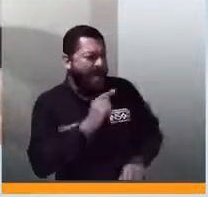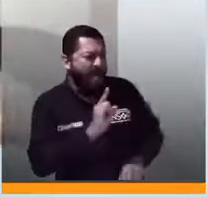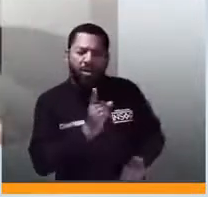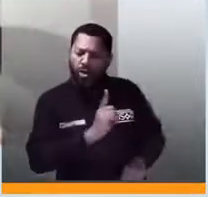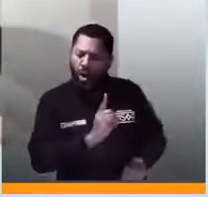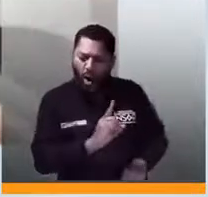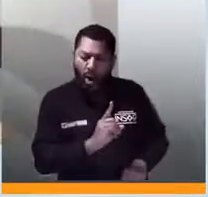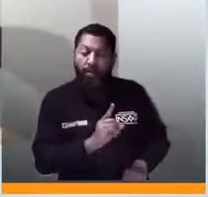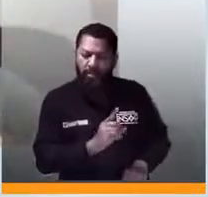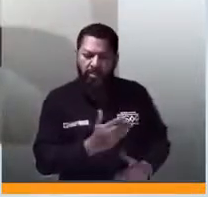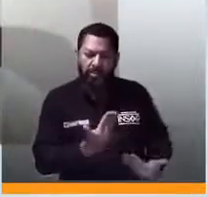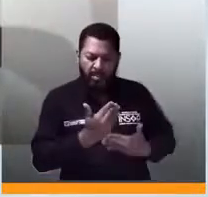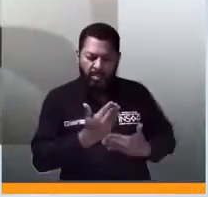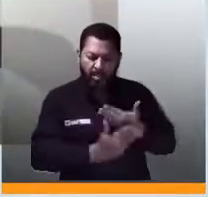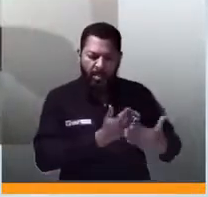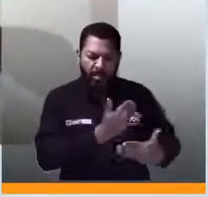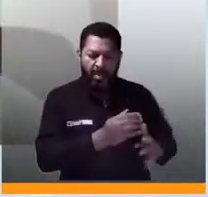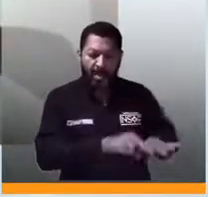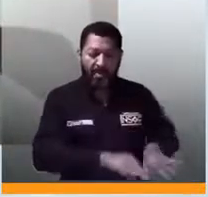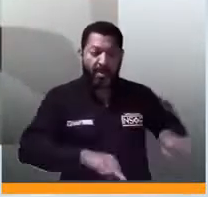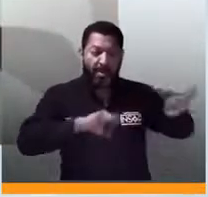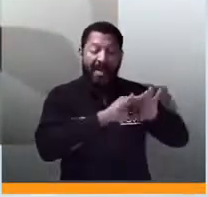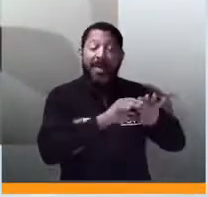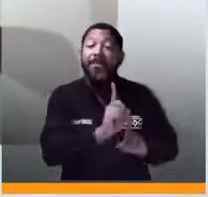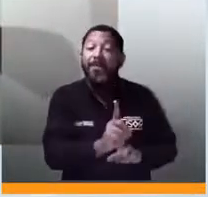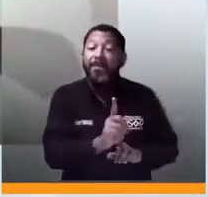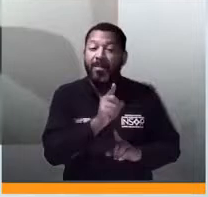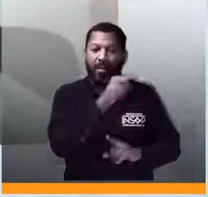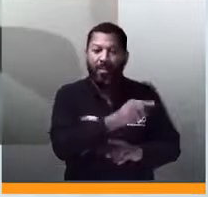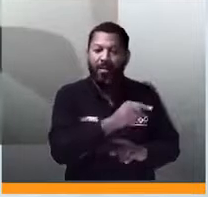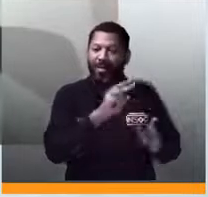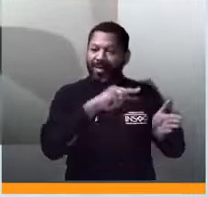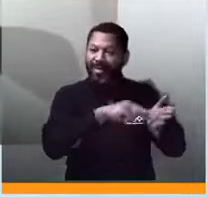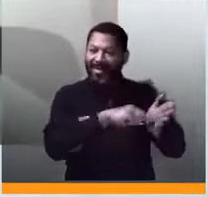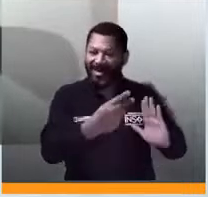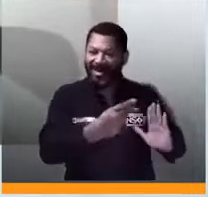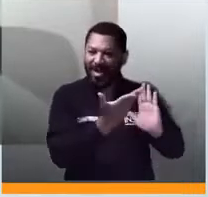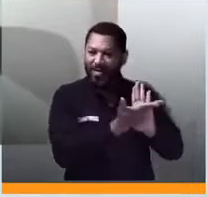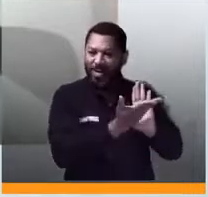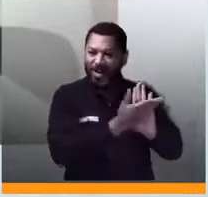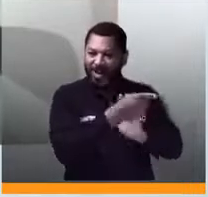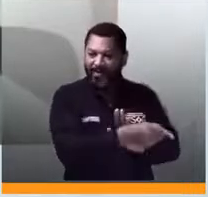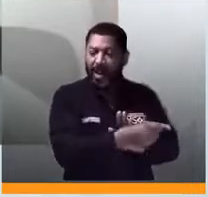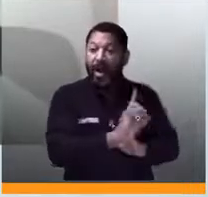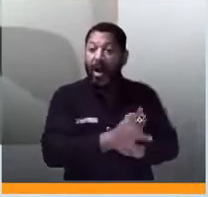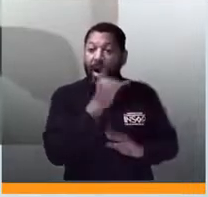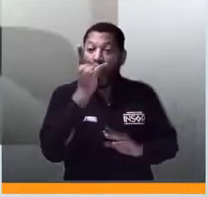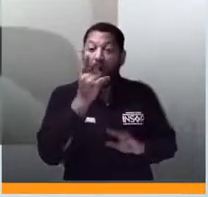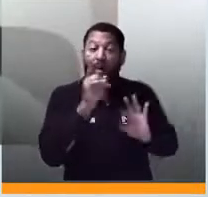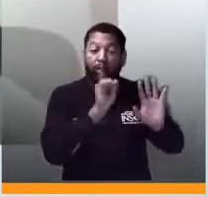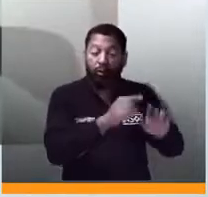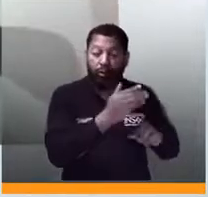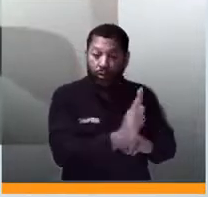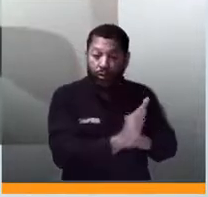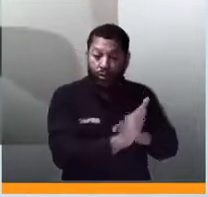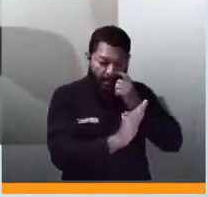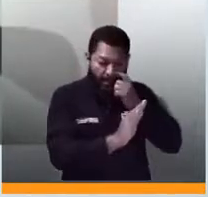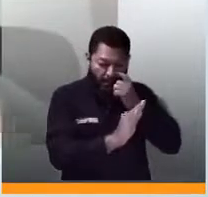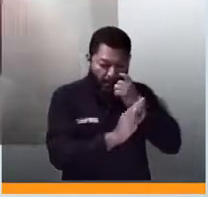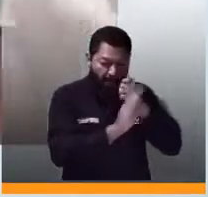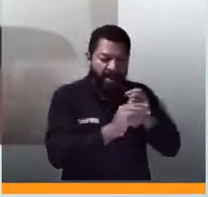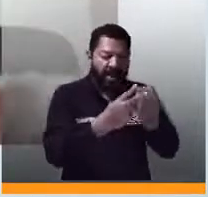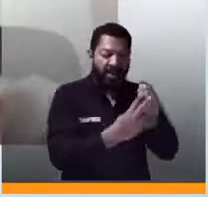ruta importante, pero cómo esa tecnología educativa realmente no es simplemente